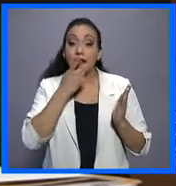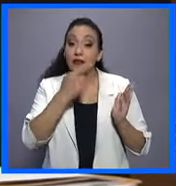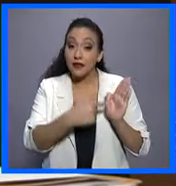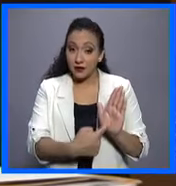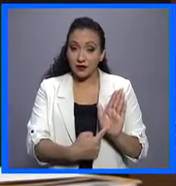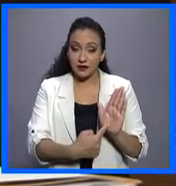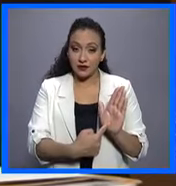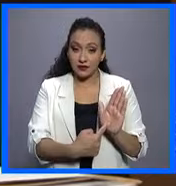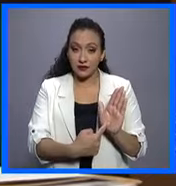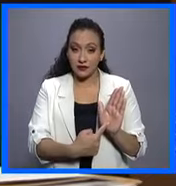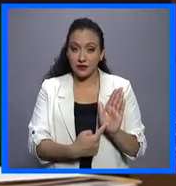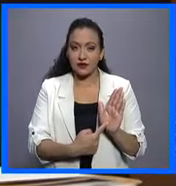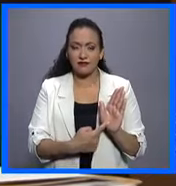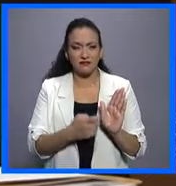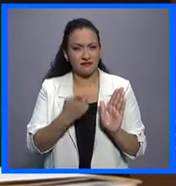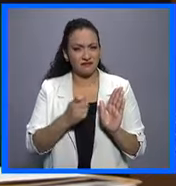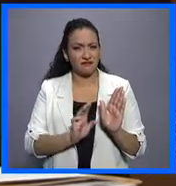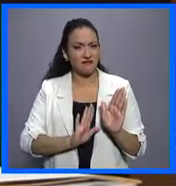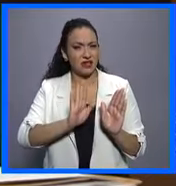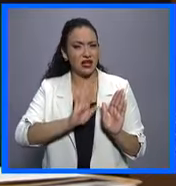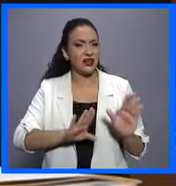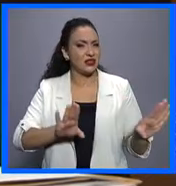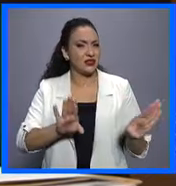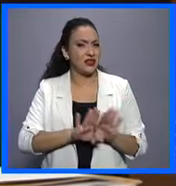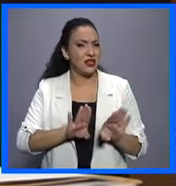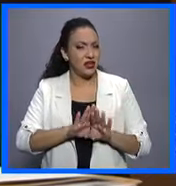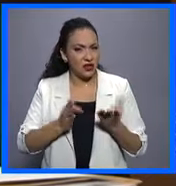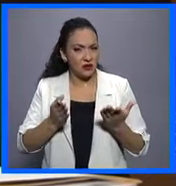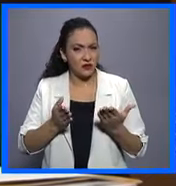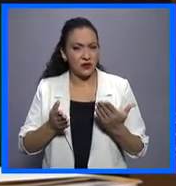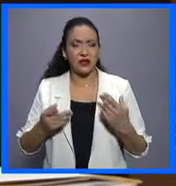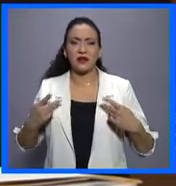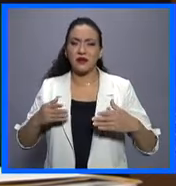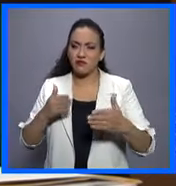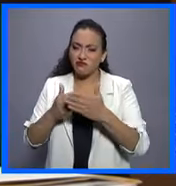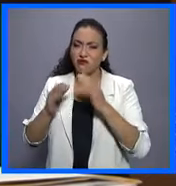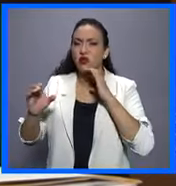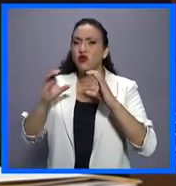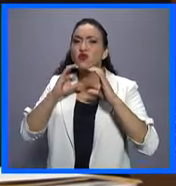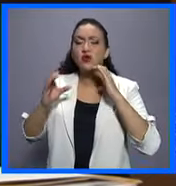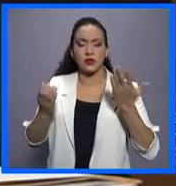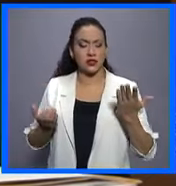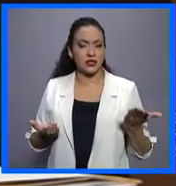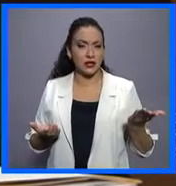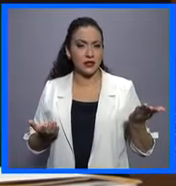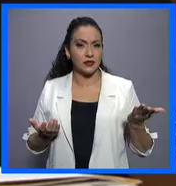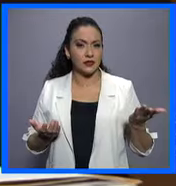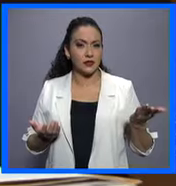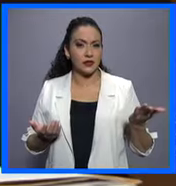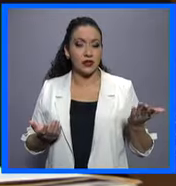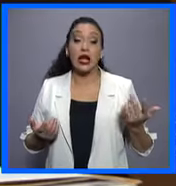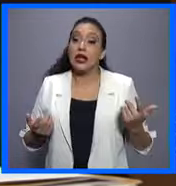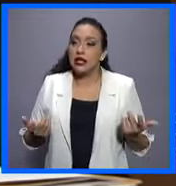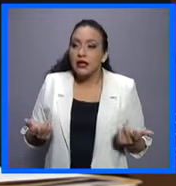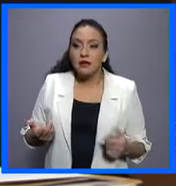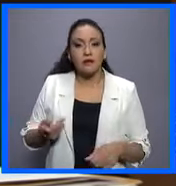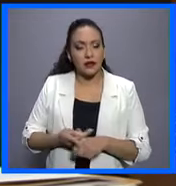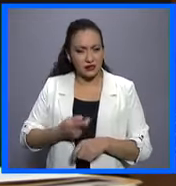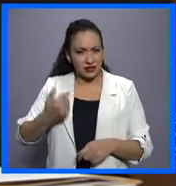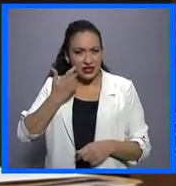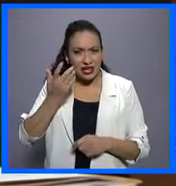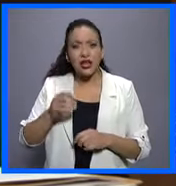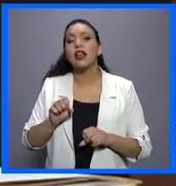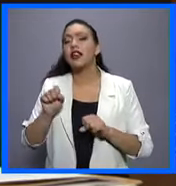modelo restrictivo para la intervención de comunicaciones privadas y para mí ampliarlo a